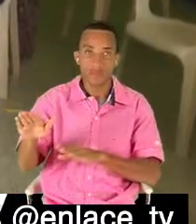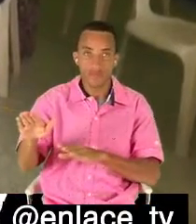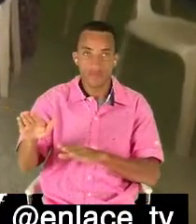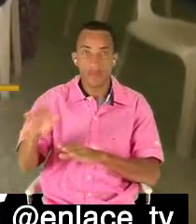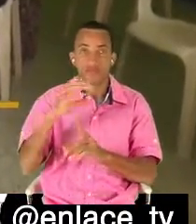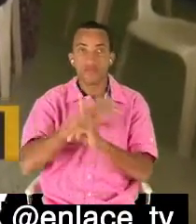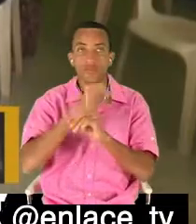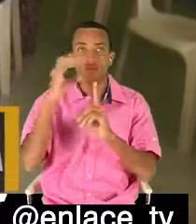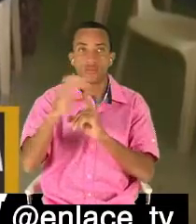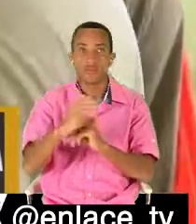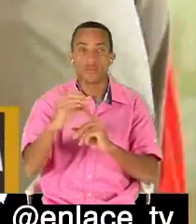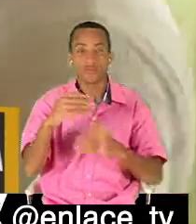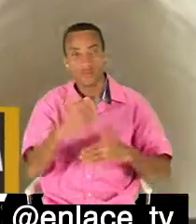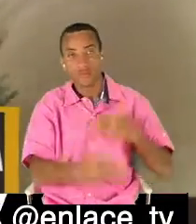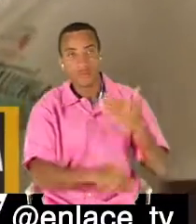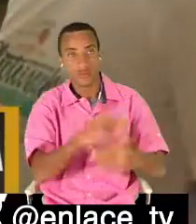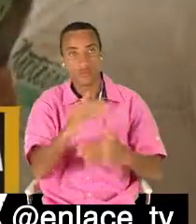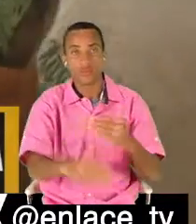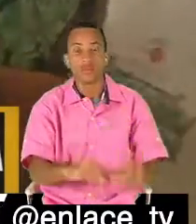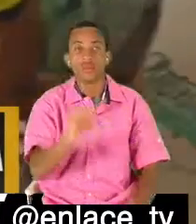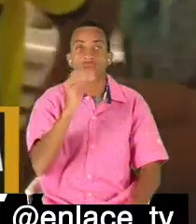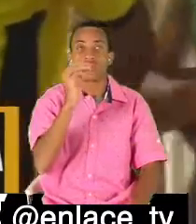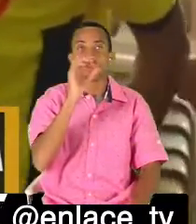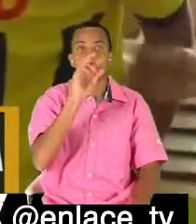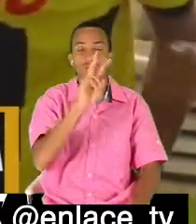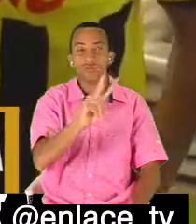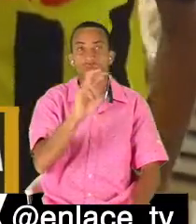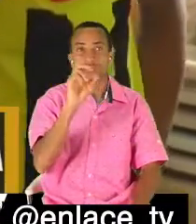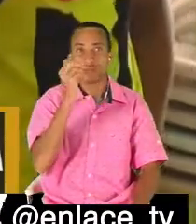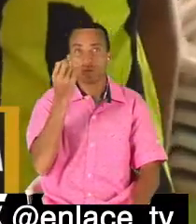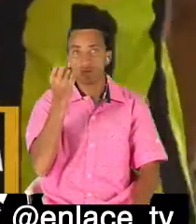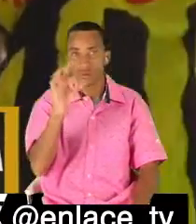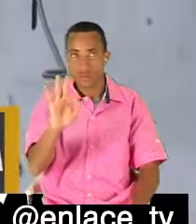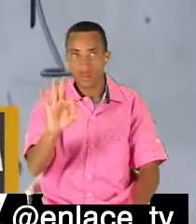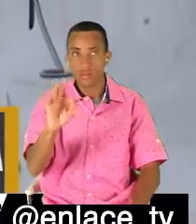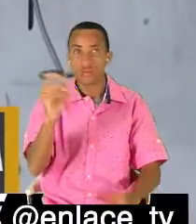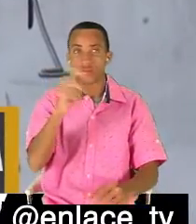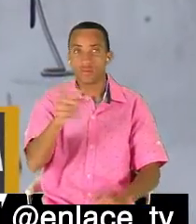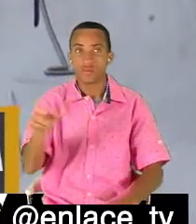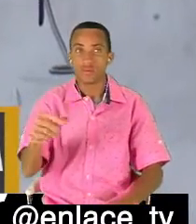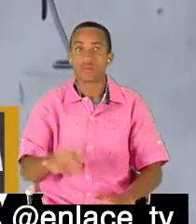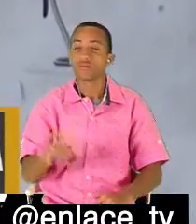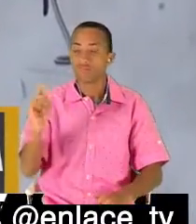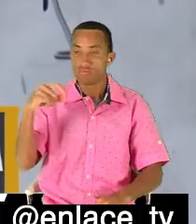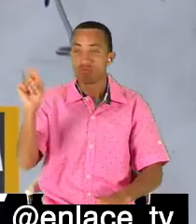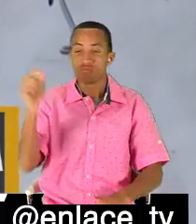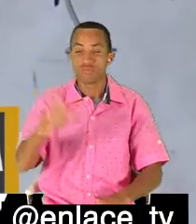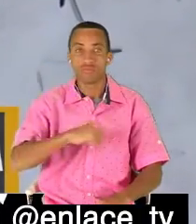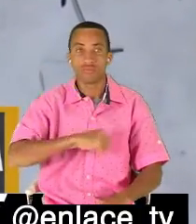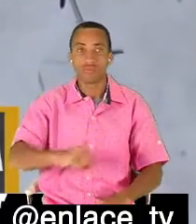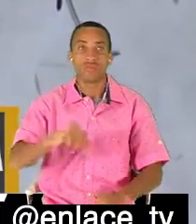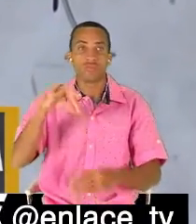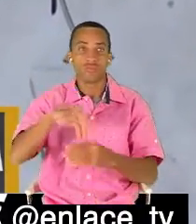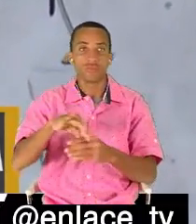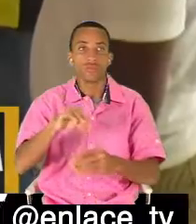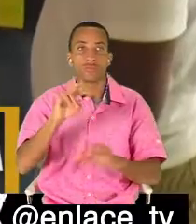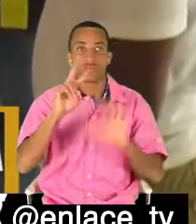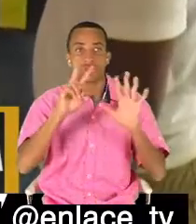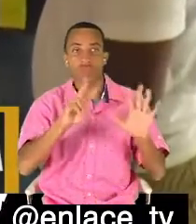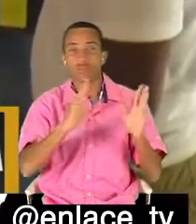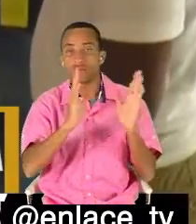Cultura, proceso en el que 213 personas se encuentran aptas para ejercer su derecho al voto. 7 sectores participaron en el